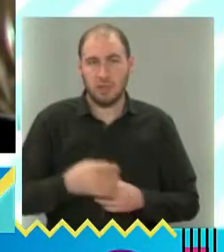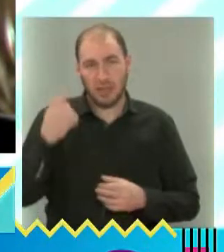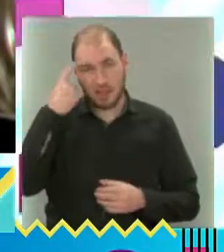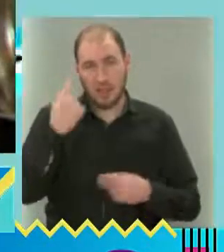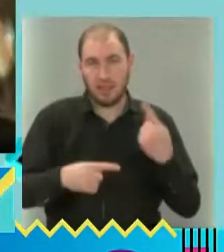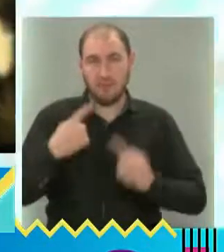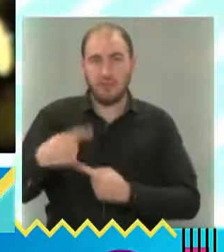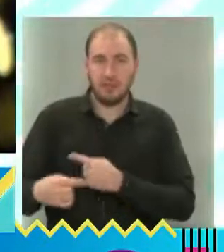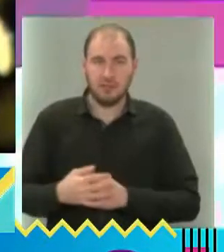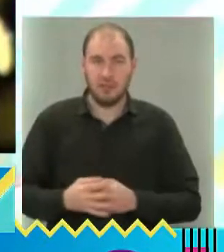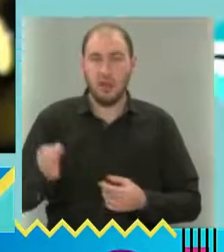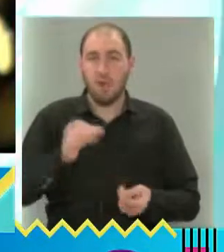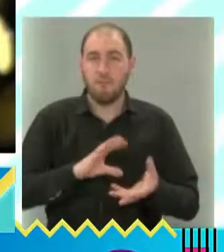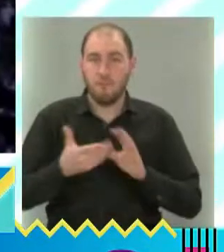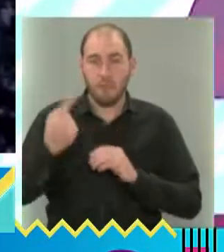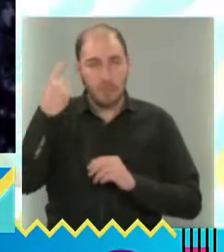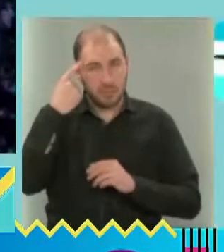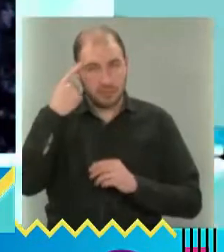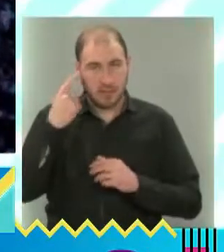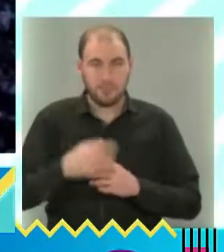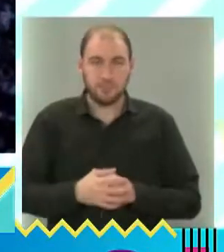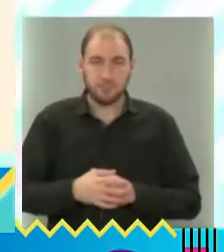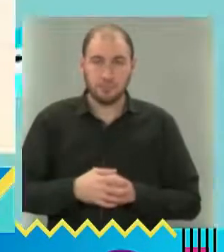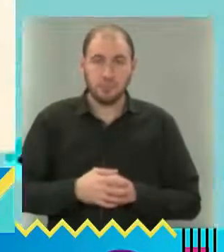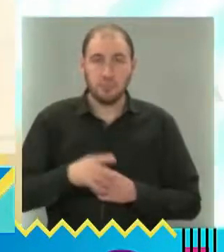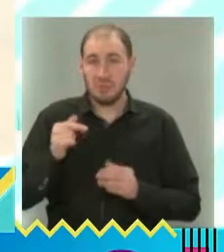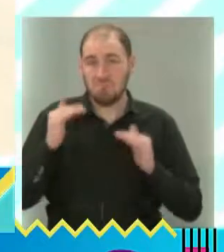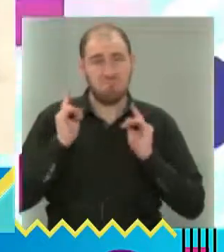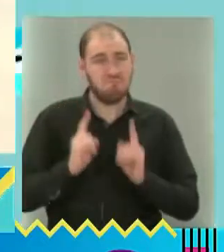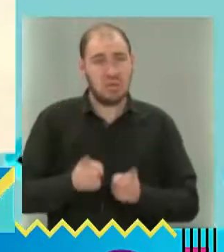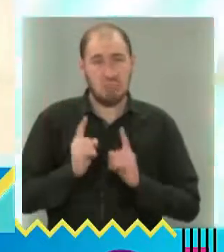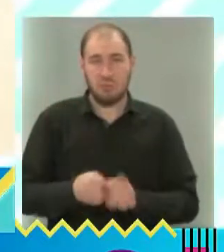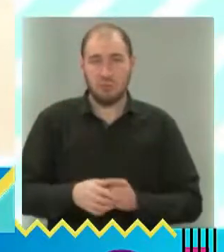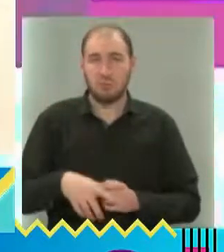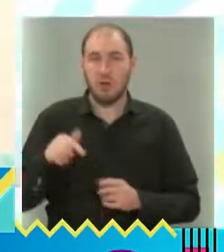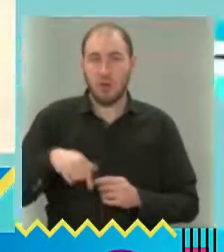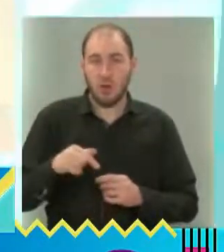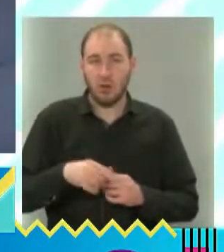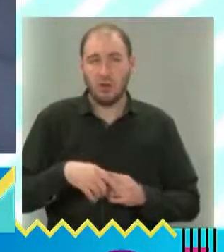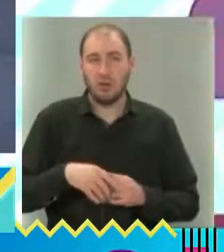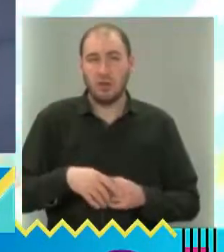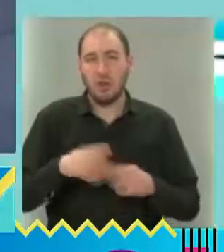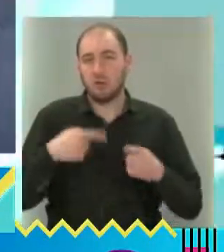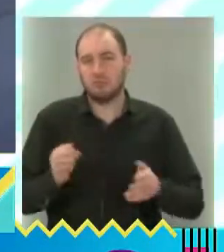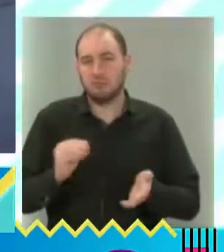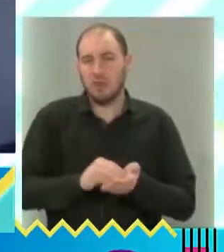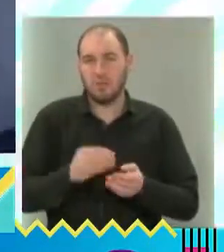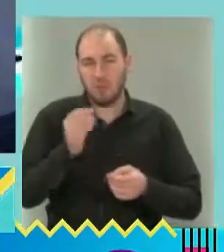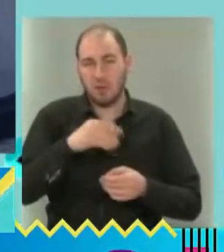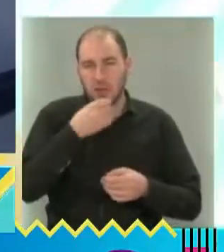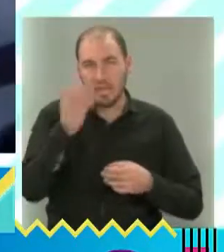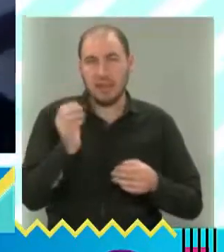ideologías o manera de pensamiento y sigue estando igual. Hoy, cualquier alimento